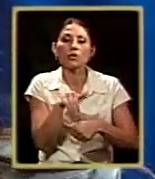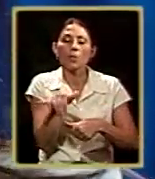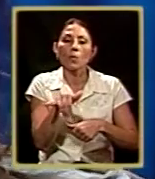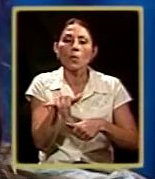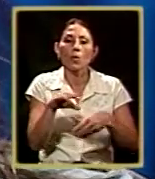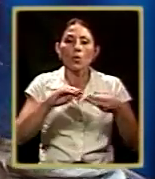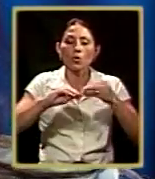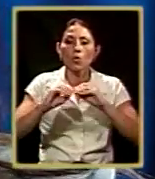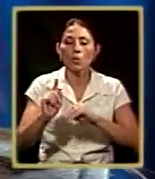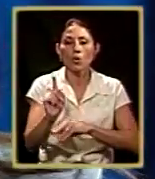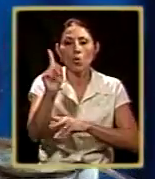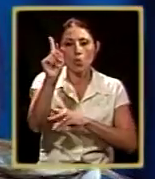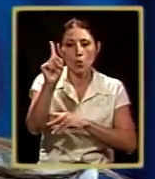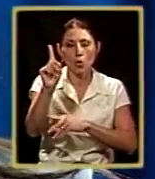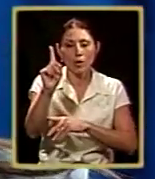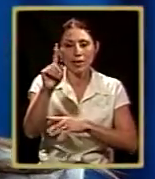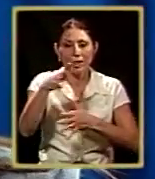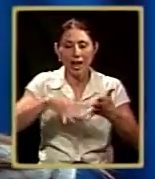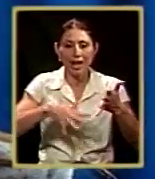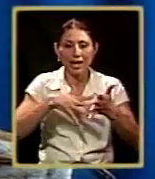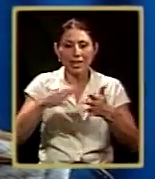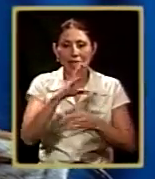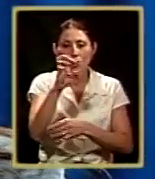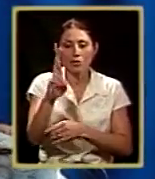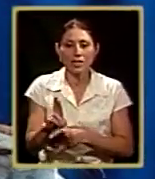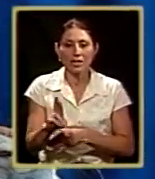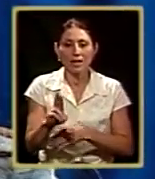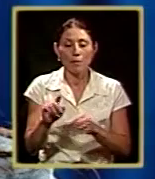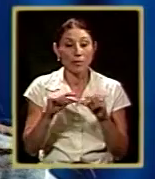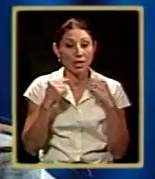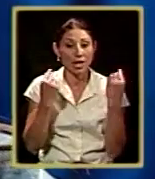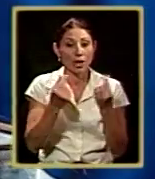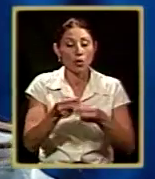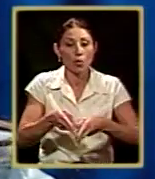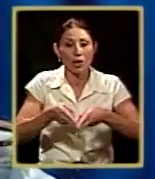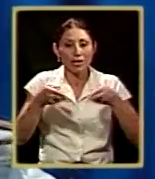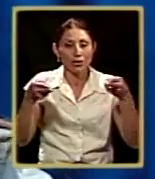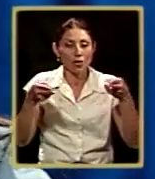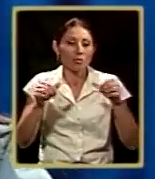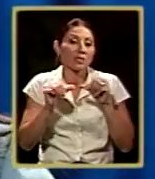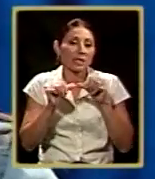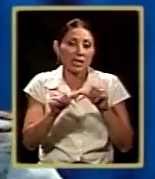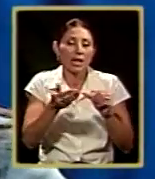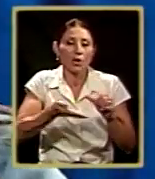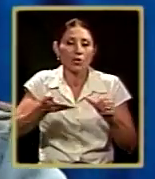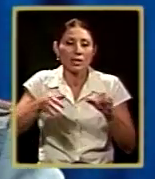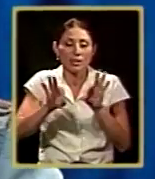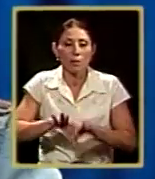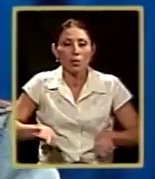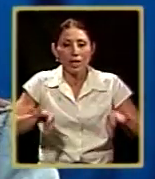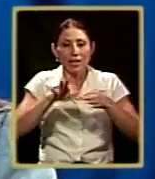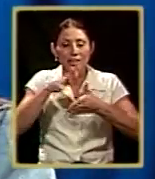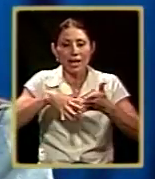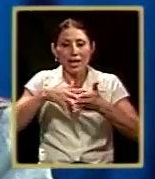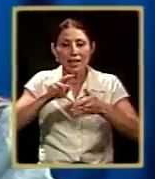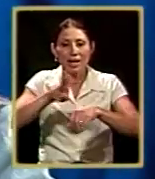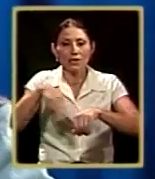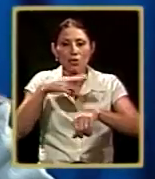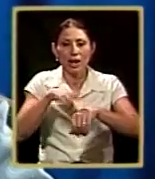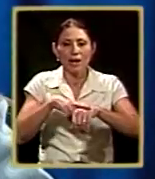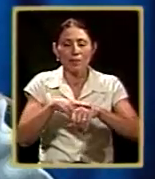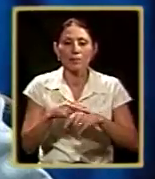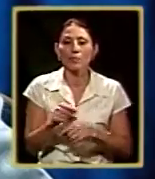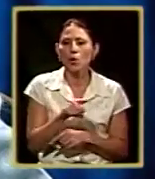Costa Rica, y el Grupo Nación pues sigue las cosas importantes de la agenda nacional. Ustedes tienen